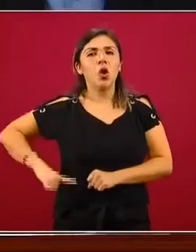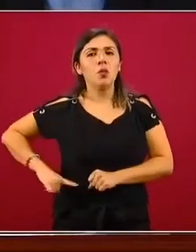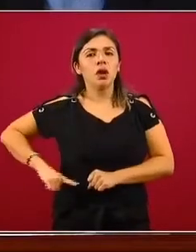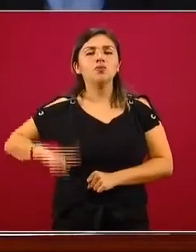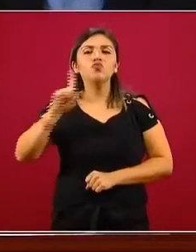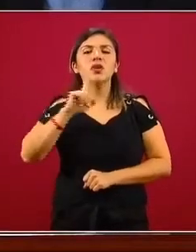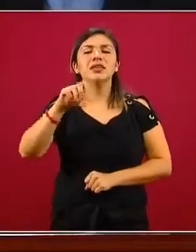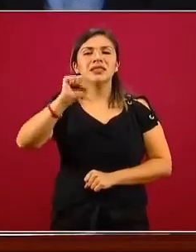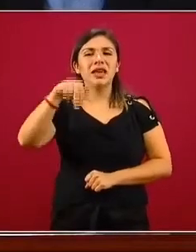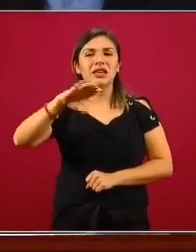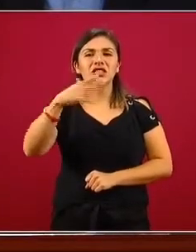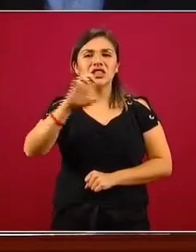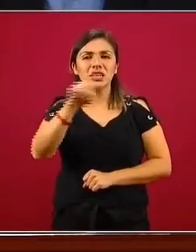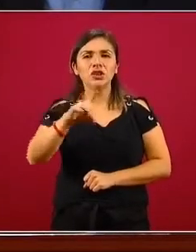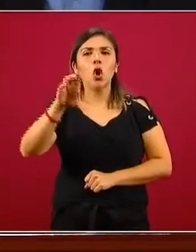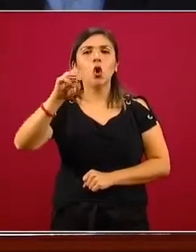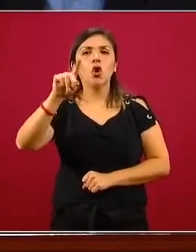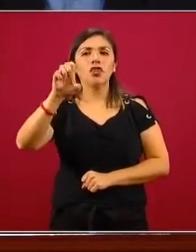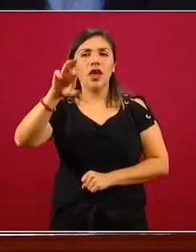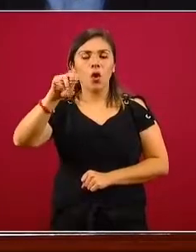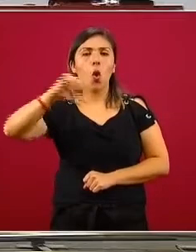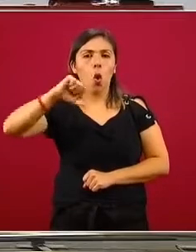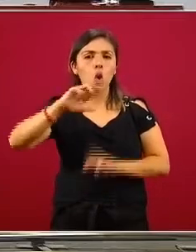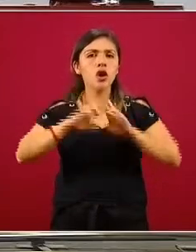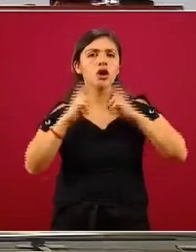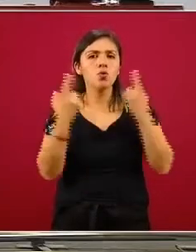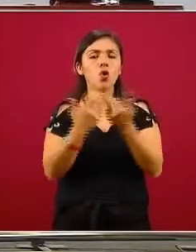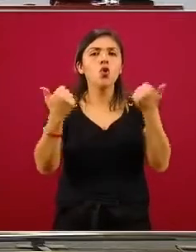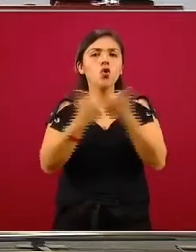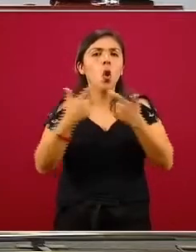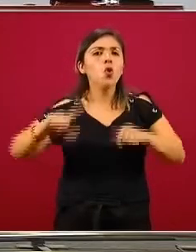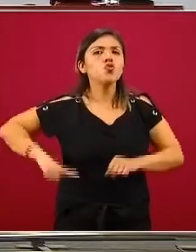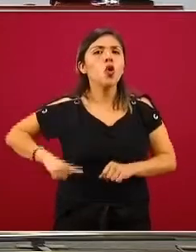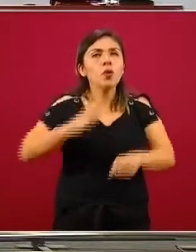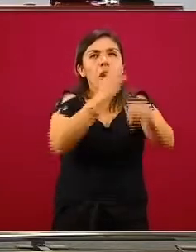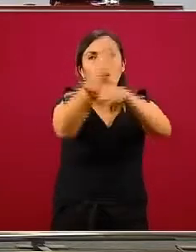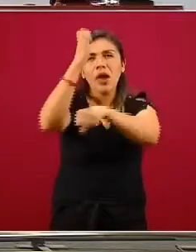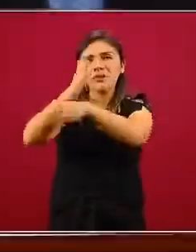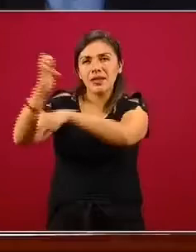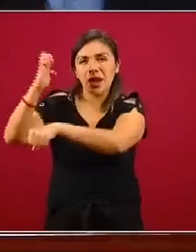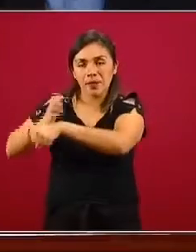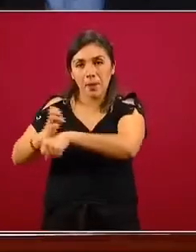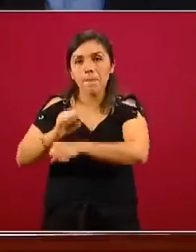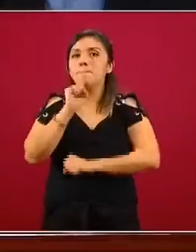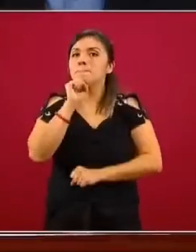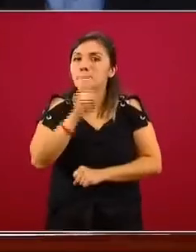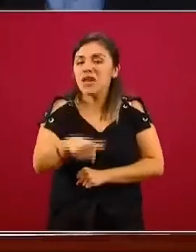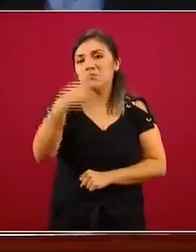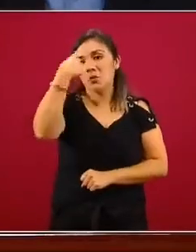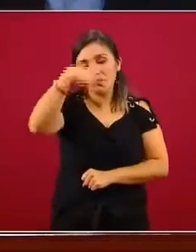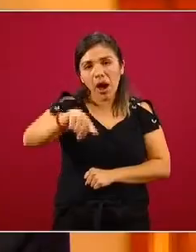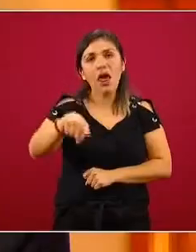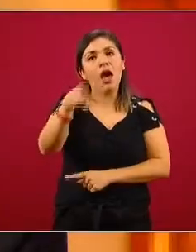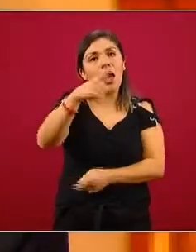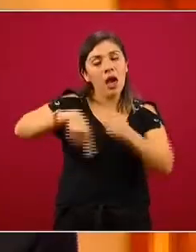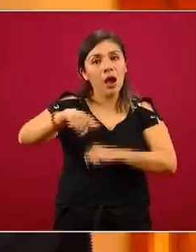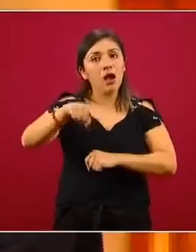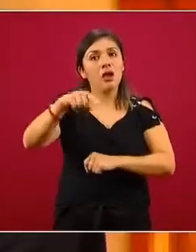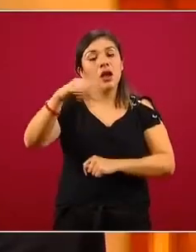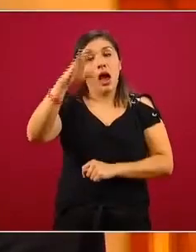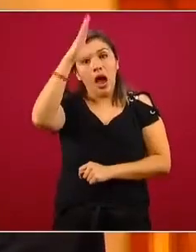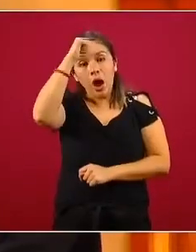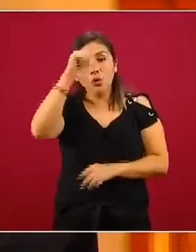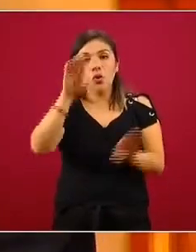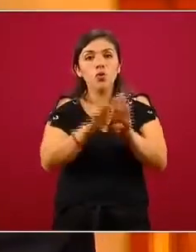doctora Sánchez Cordero, una reunión con los gobiernos estatales, precisamente para poner a disposición de estas autoridades